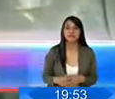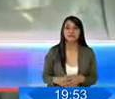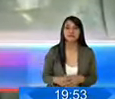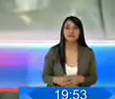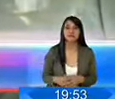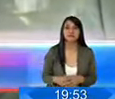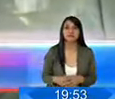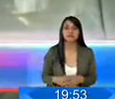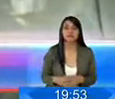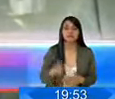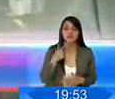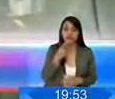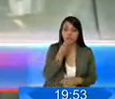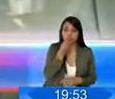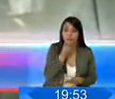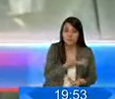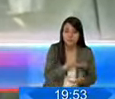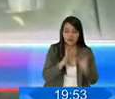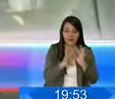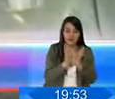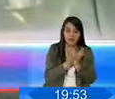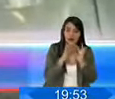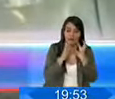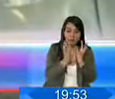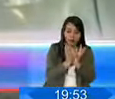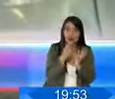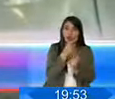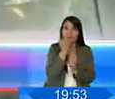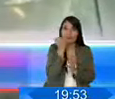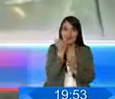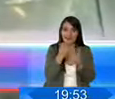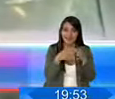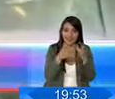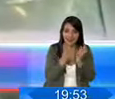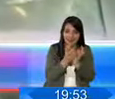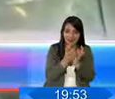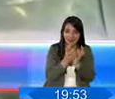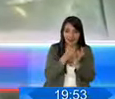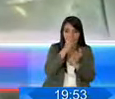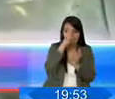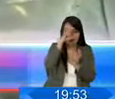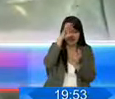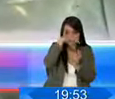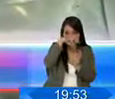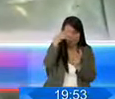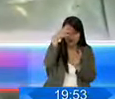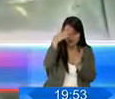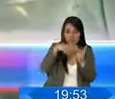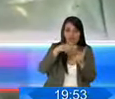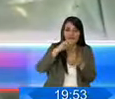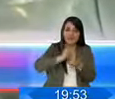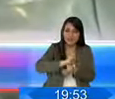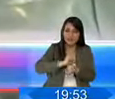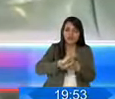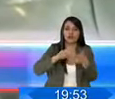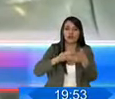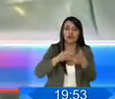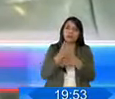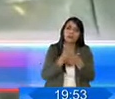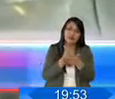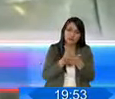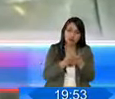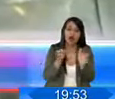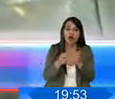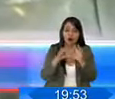tenemos nosotros, nuestros platos, son los bolones, como ustedes los pueden ver. Tenemos el bolón de chancho, el bolón de queso, el mixto, el bolón de camarones, que es